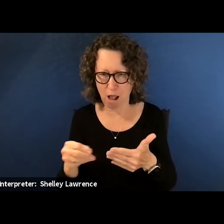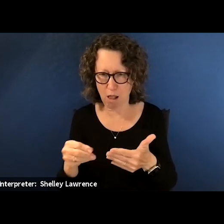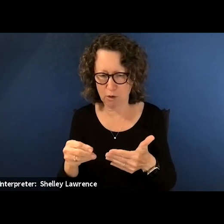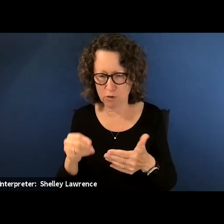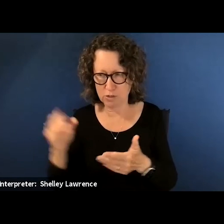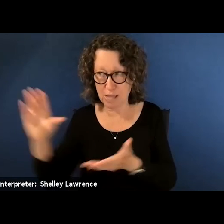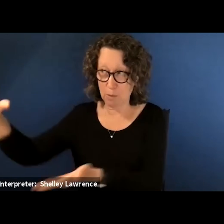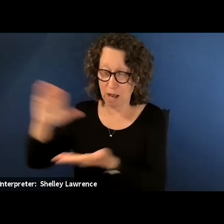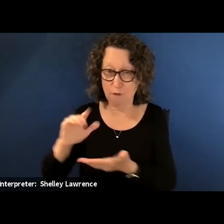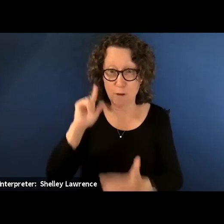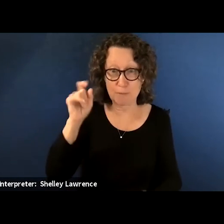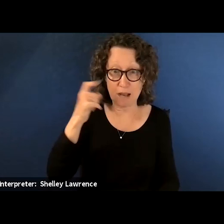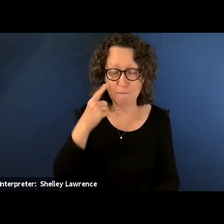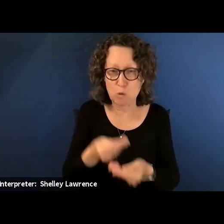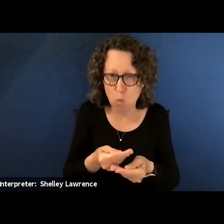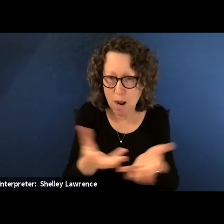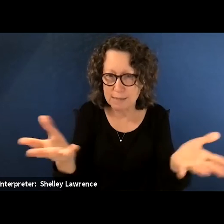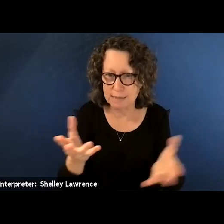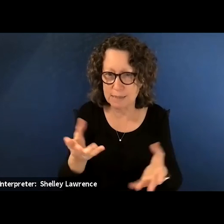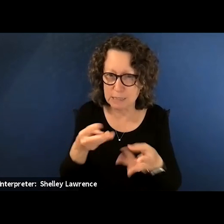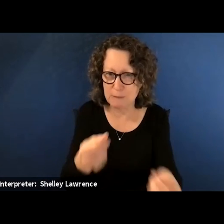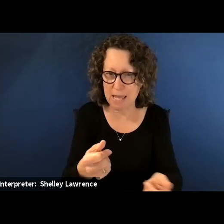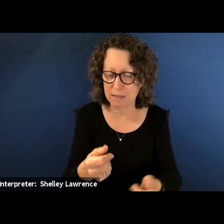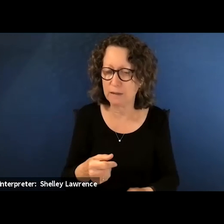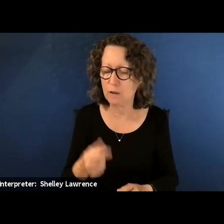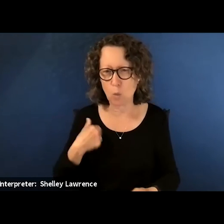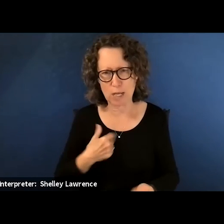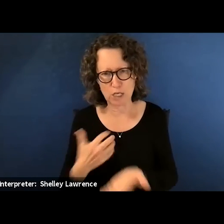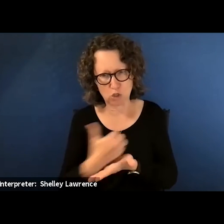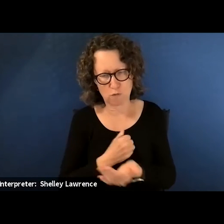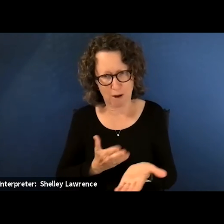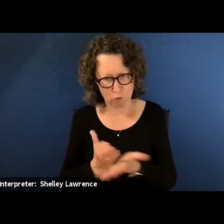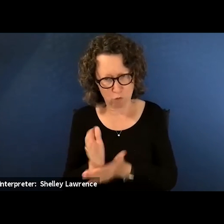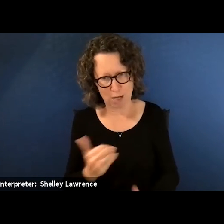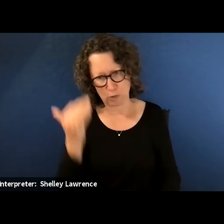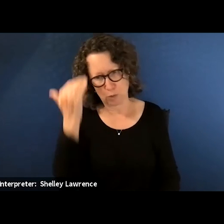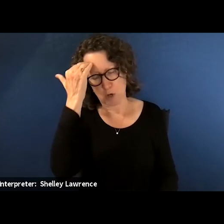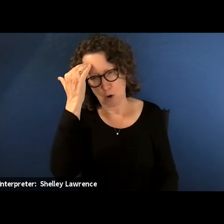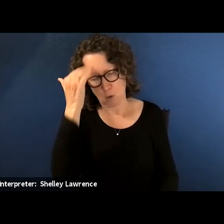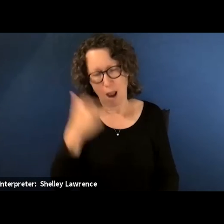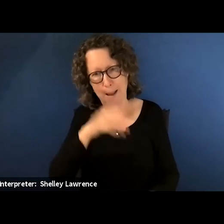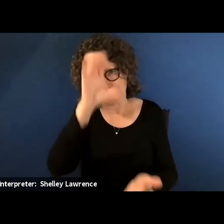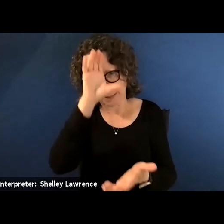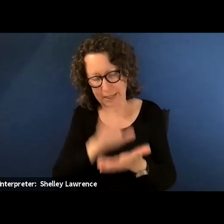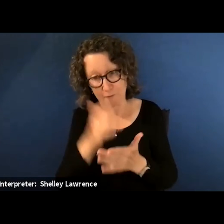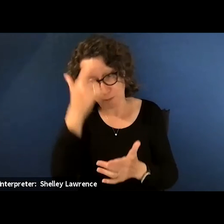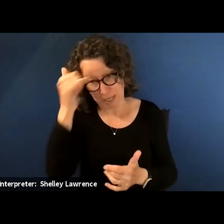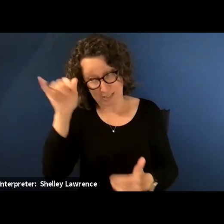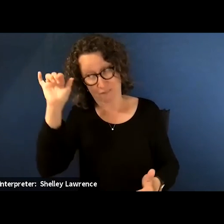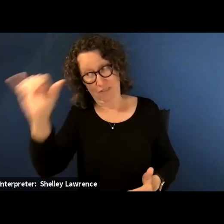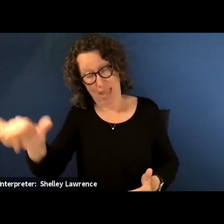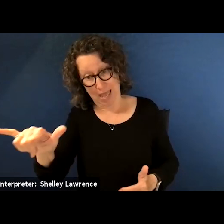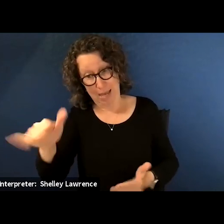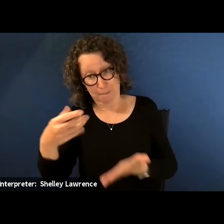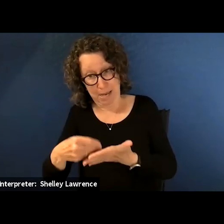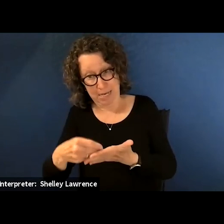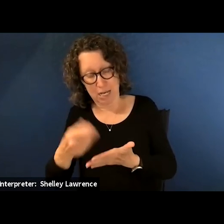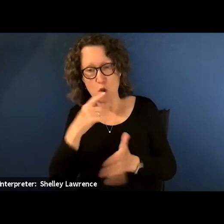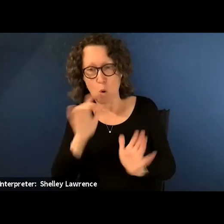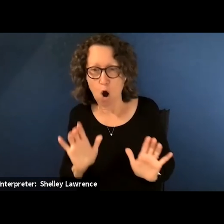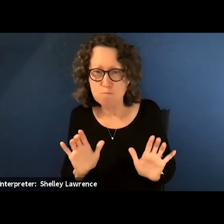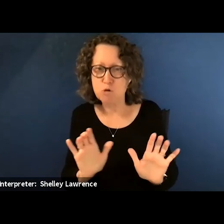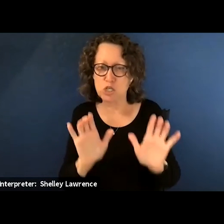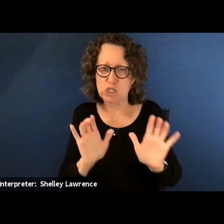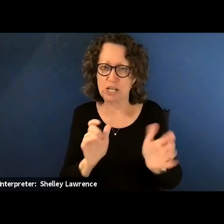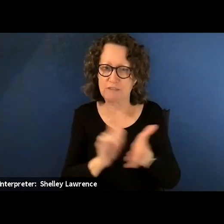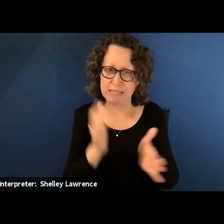$35 millones que recibieron del gobierno fueron distribuidos. Y así, dado que el público tiene derecho a conocer, me parece que debido a este dinero, usted